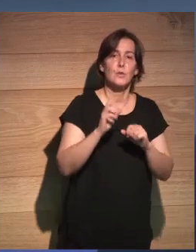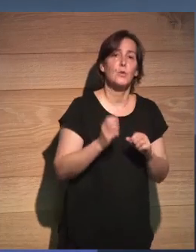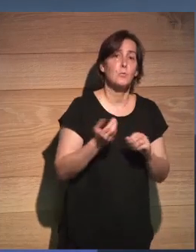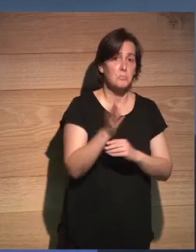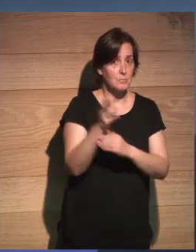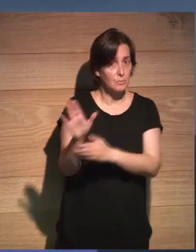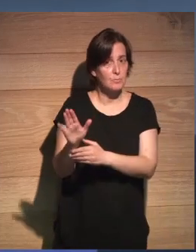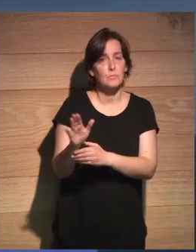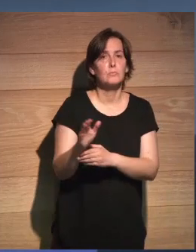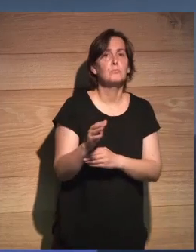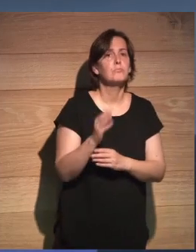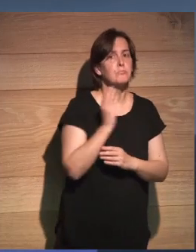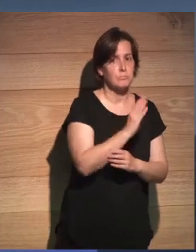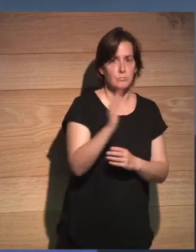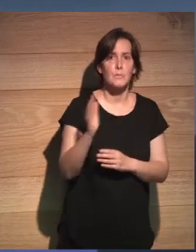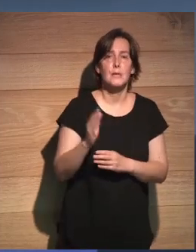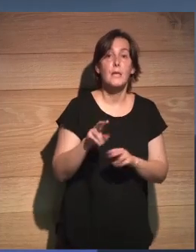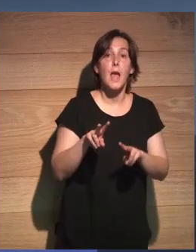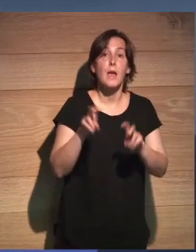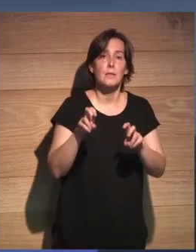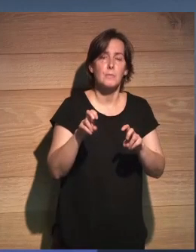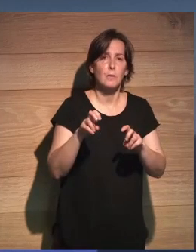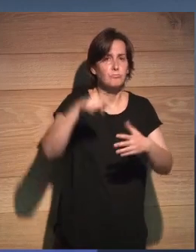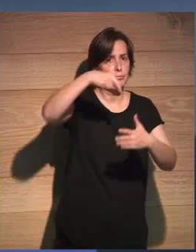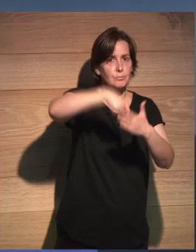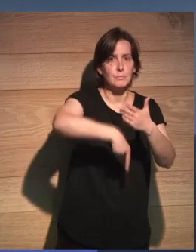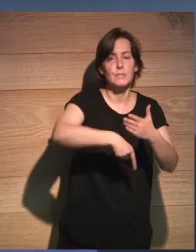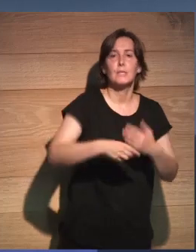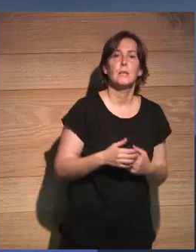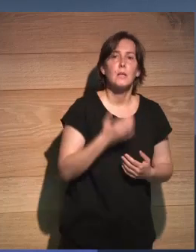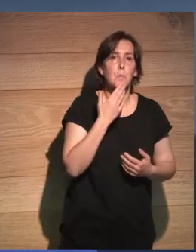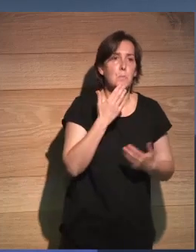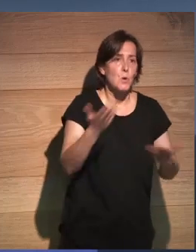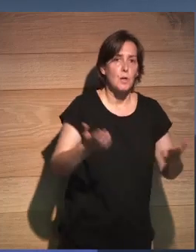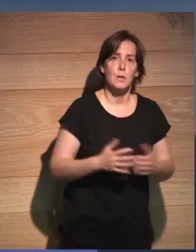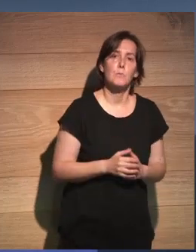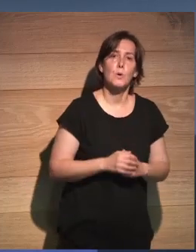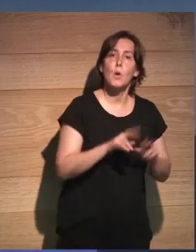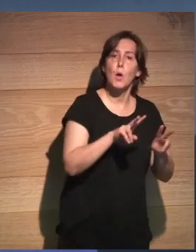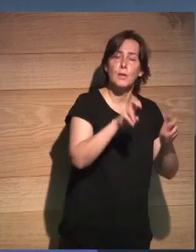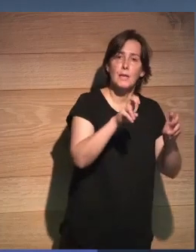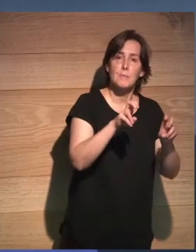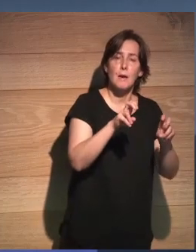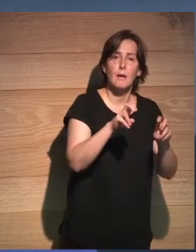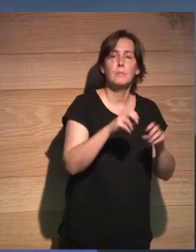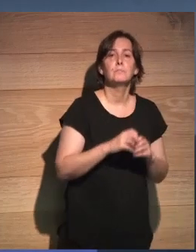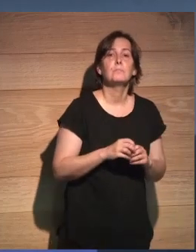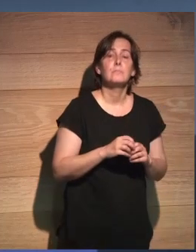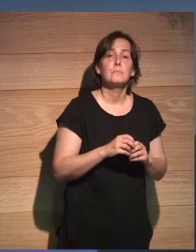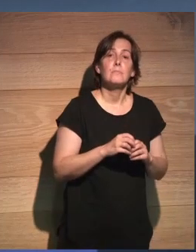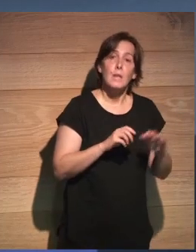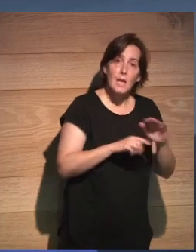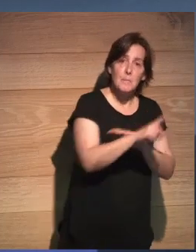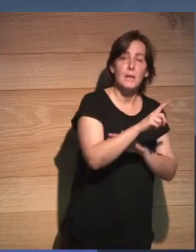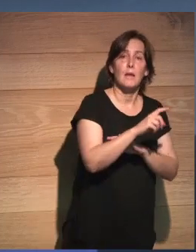aportaciones de alto impacto en temas muy transversales, como las relacionadas con la emergencia climática, la